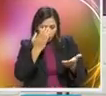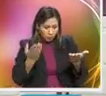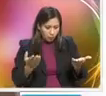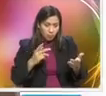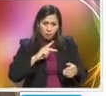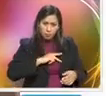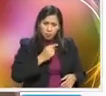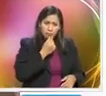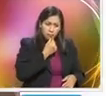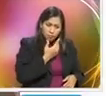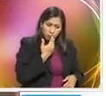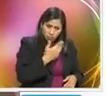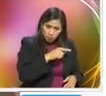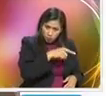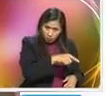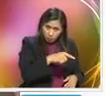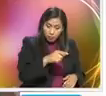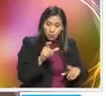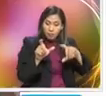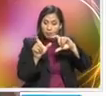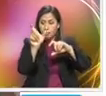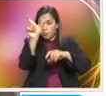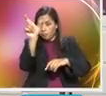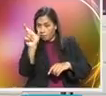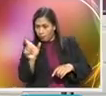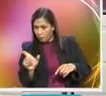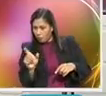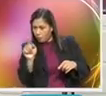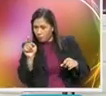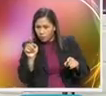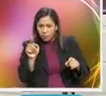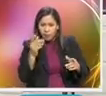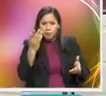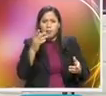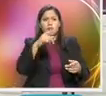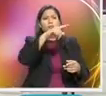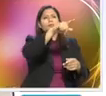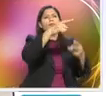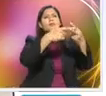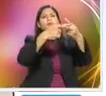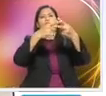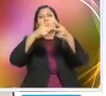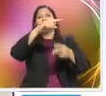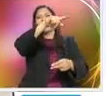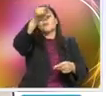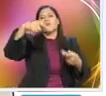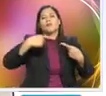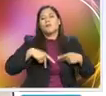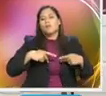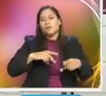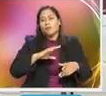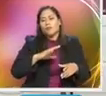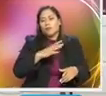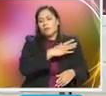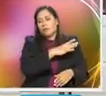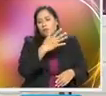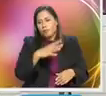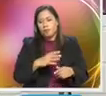propio niño, porque las tablas de crecimiento lo hacen en base a la población en general. Pero